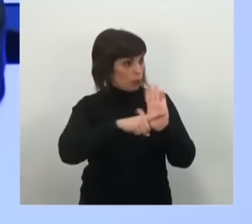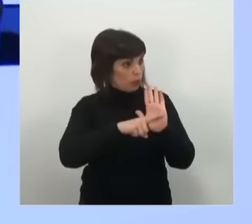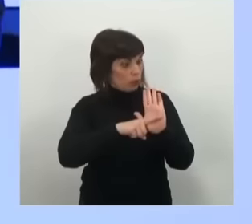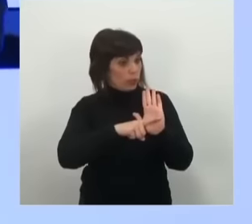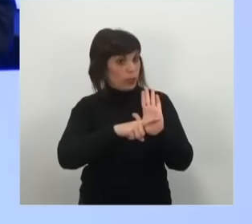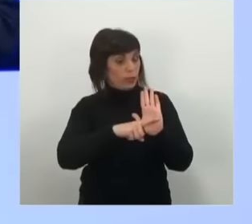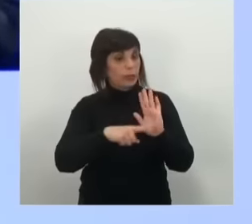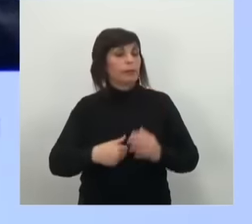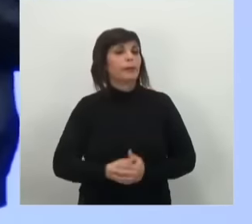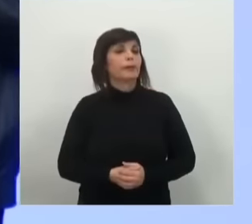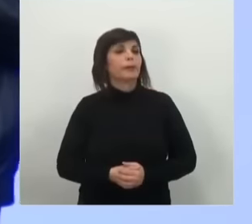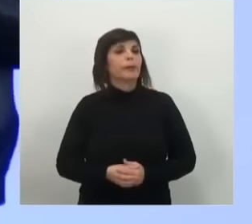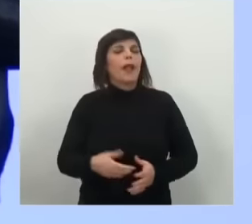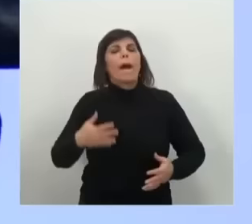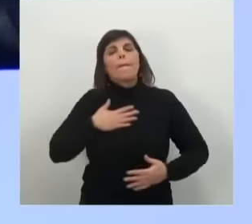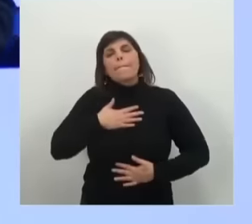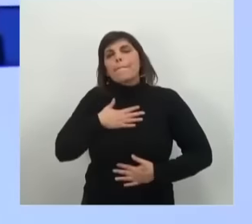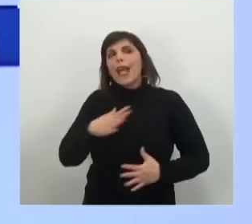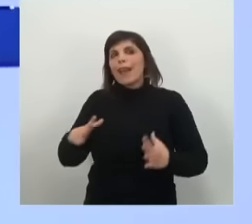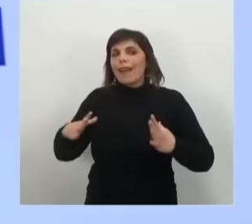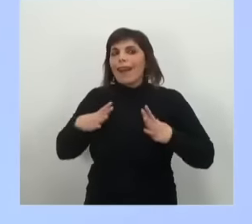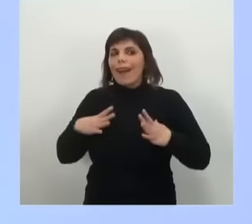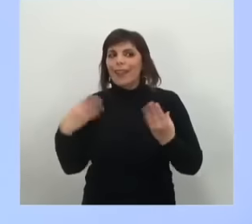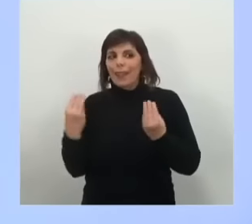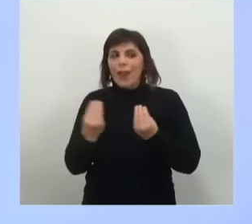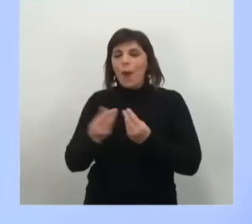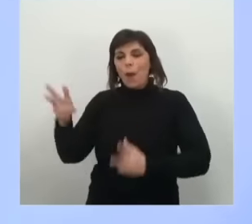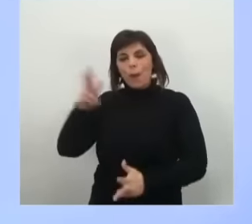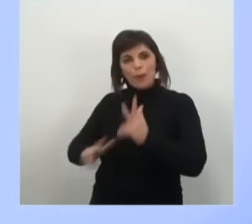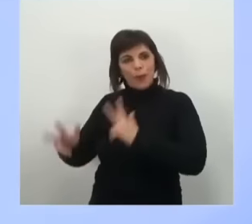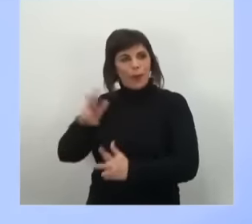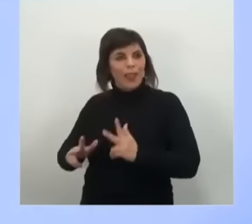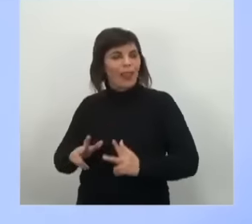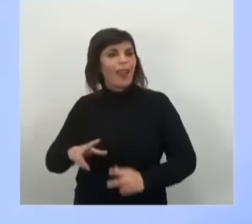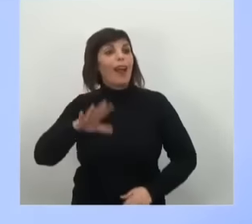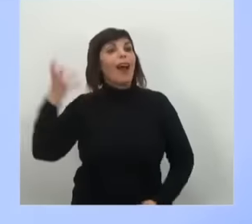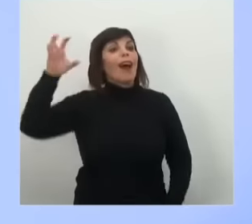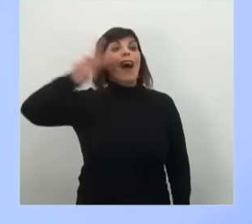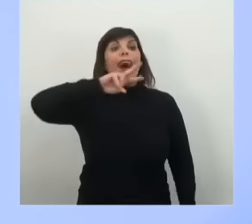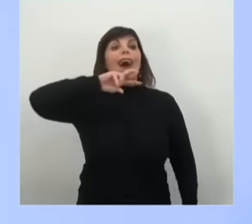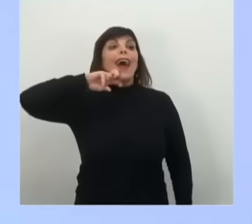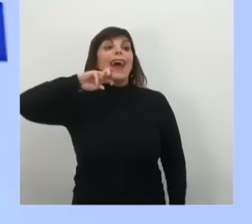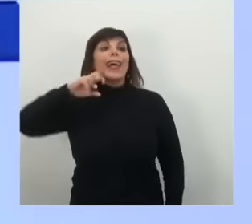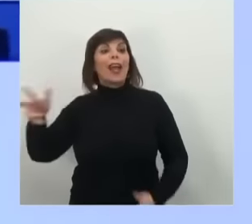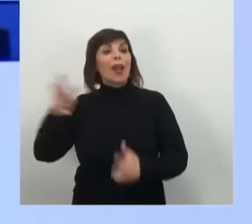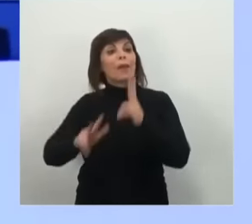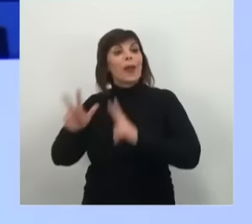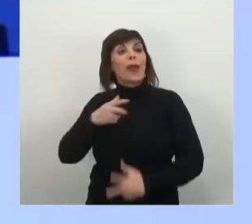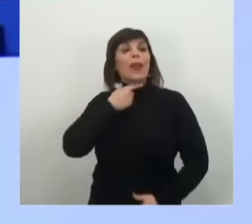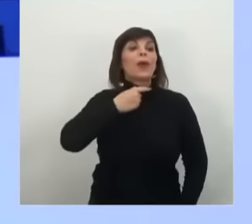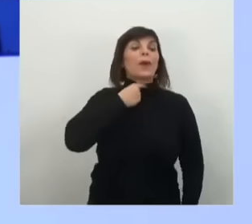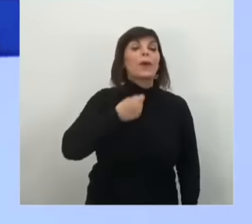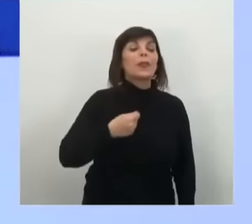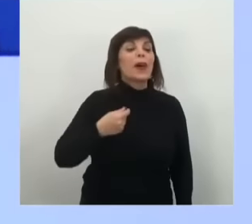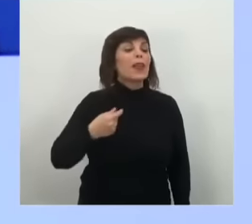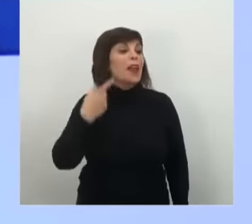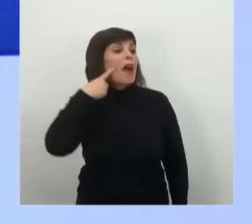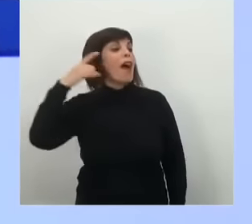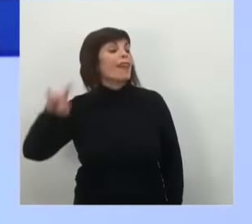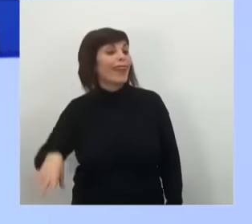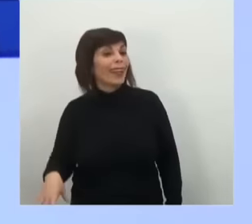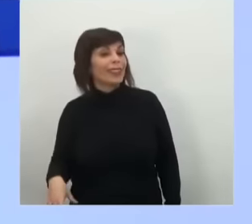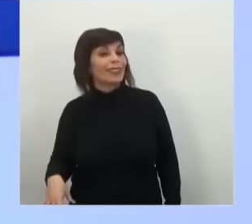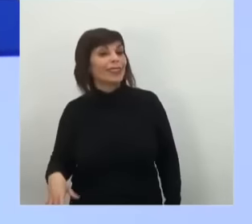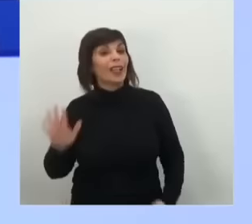Me encantaría que vengas con nosotros a Israel Ah qué le gustaría venir a Israel si lo pago yo levante la mano